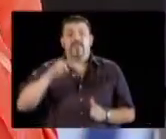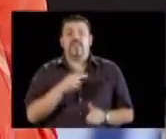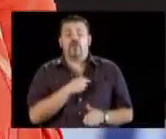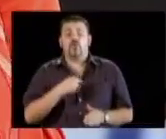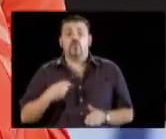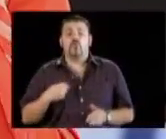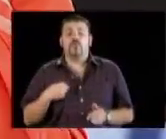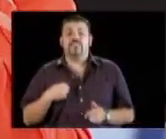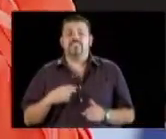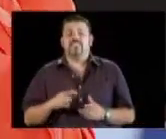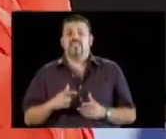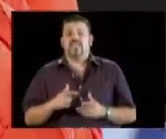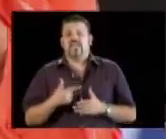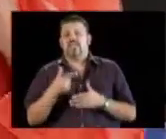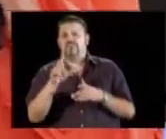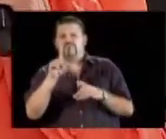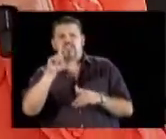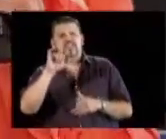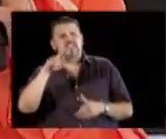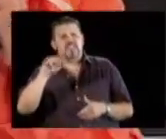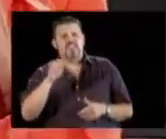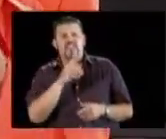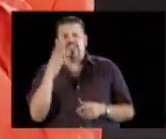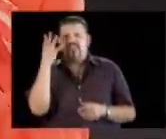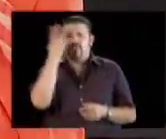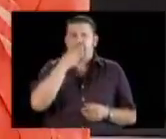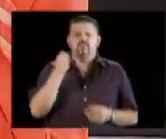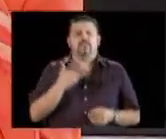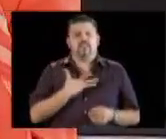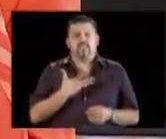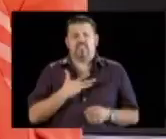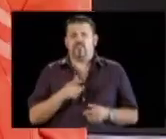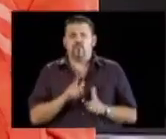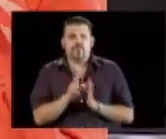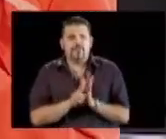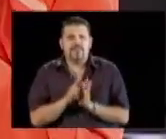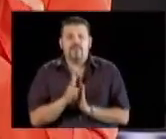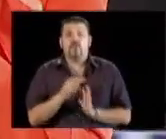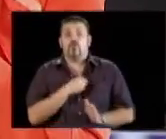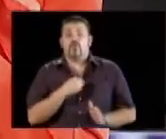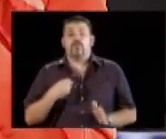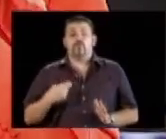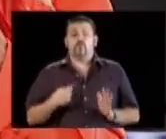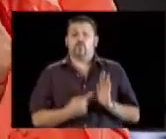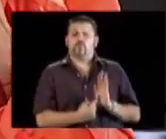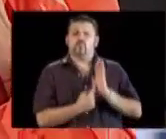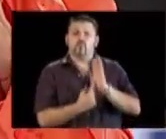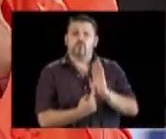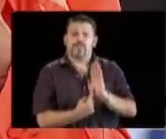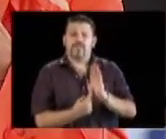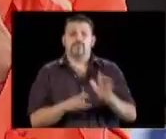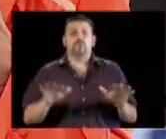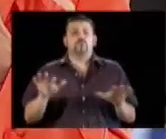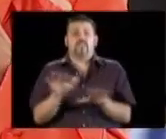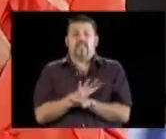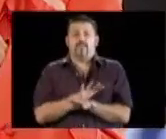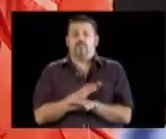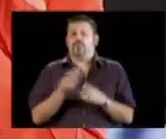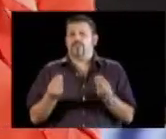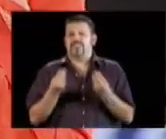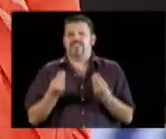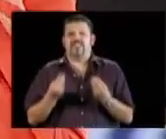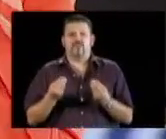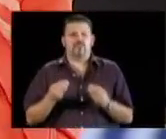belleza. Trae obviamente un video en donde mostramos cambios tanto